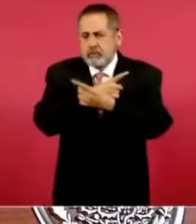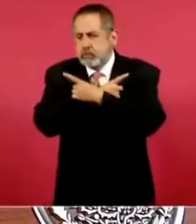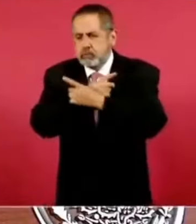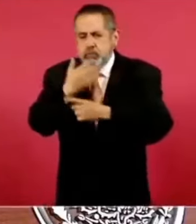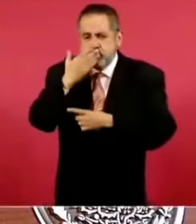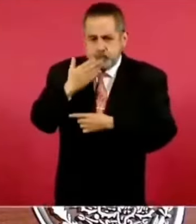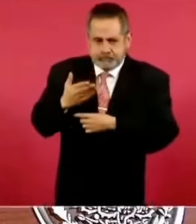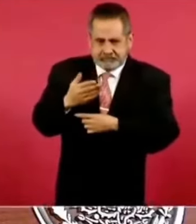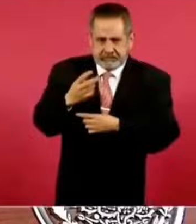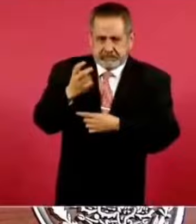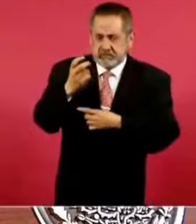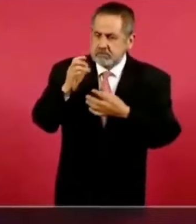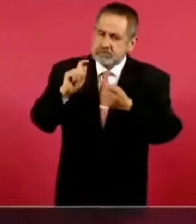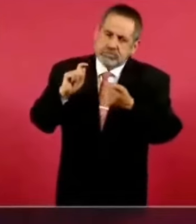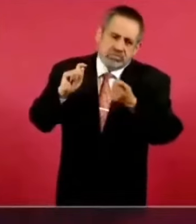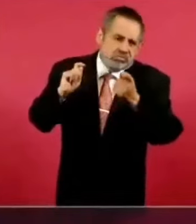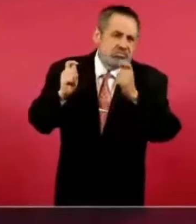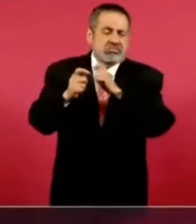¿Con una transformación?